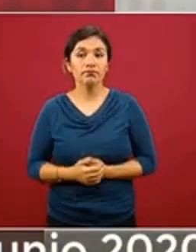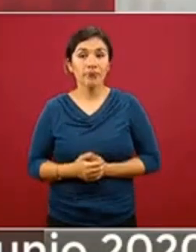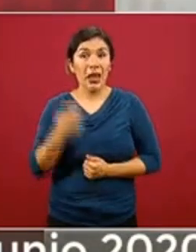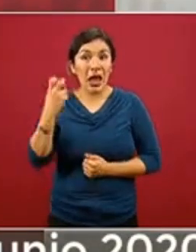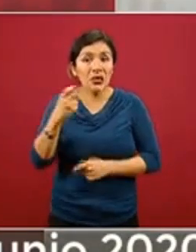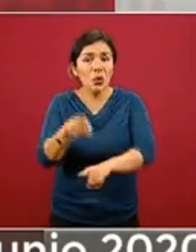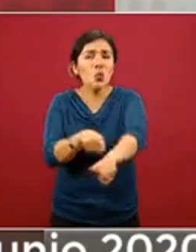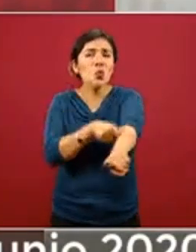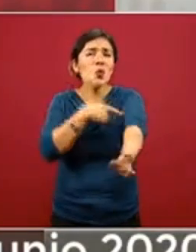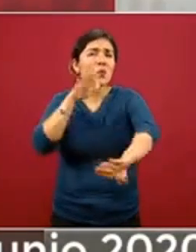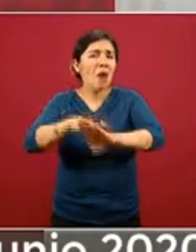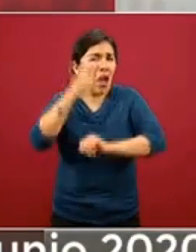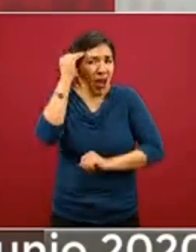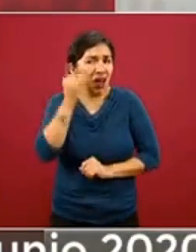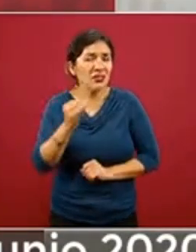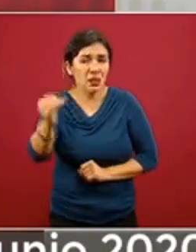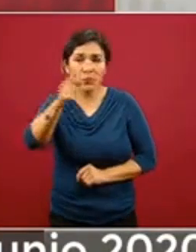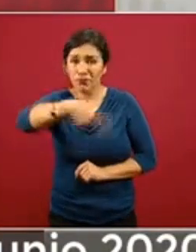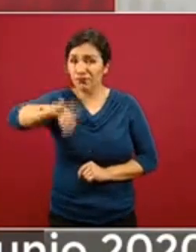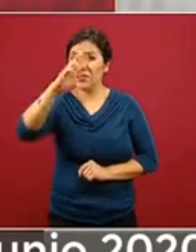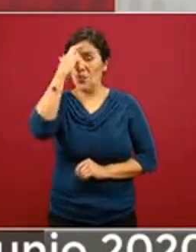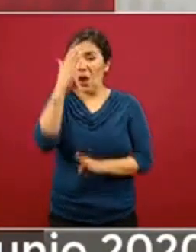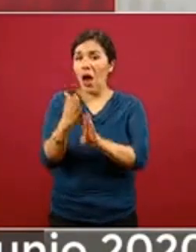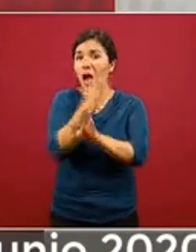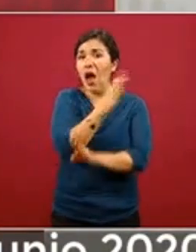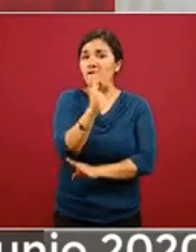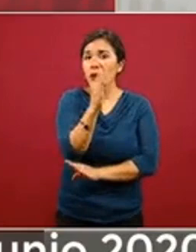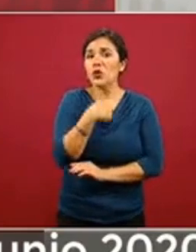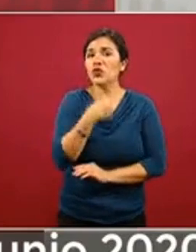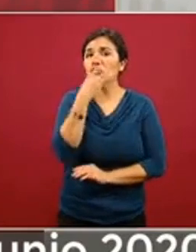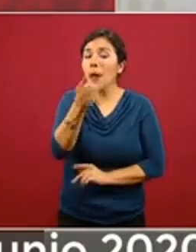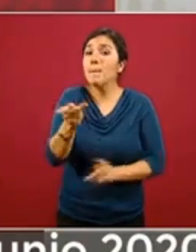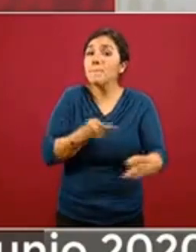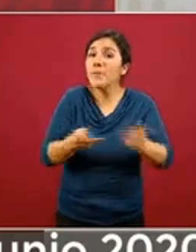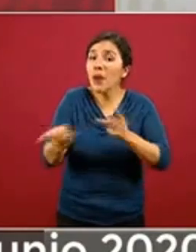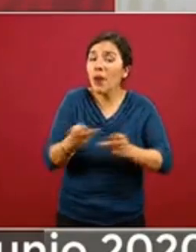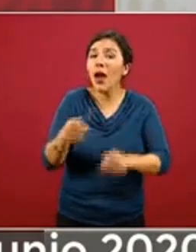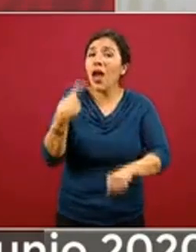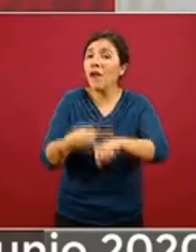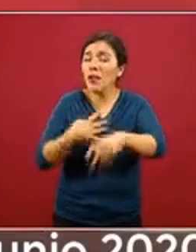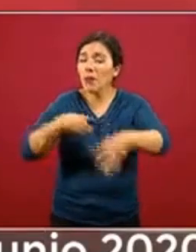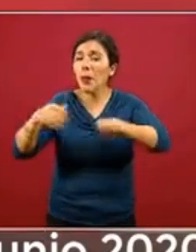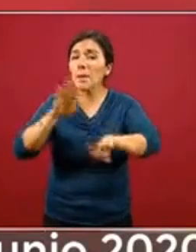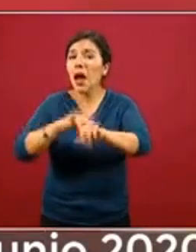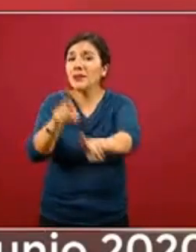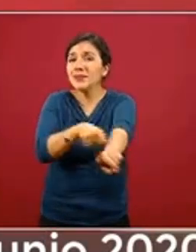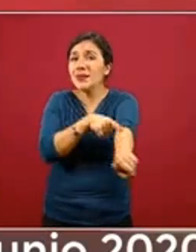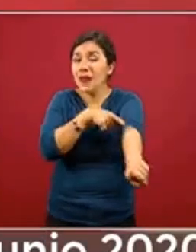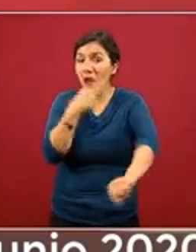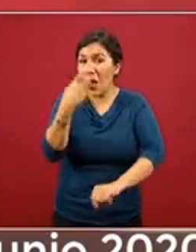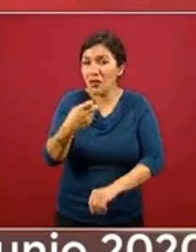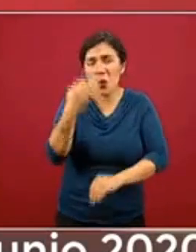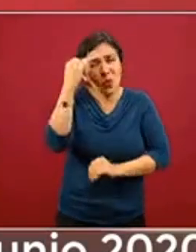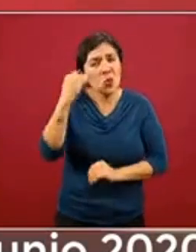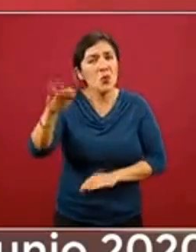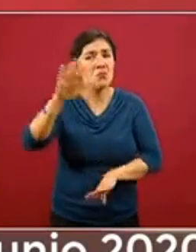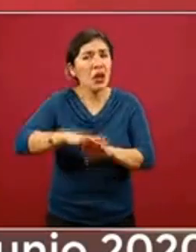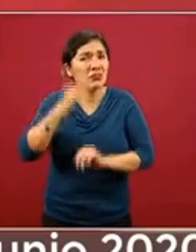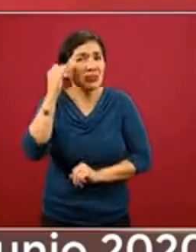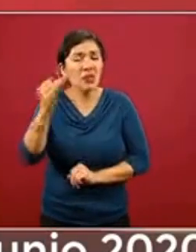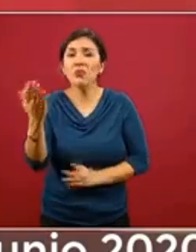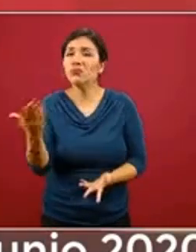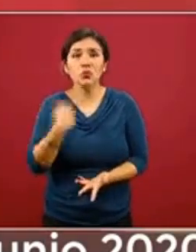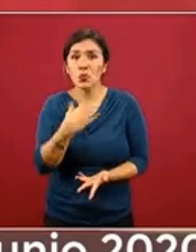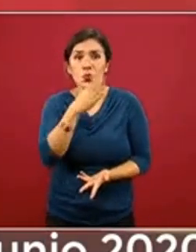esto va a durar mucho tiempo, recordarán que en febrero dijimos, preparémonos para una epidemia larga. Como esto va a durar mucho,